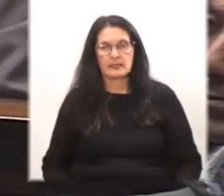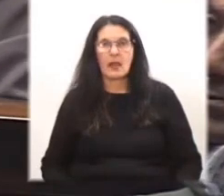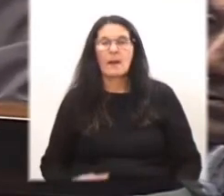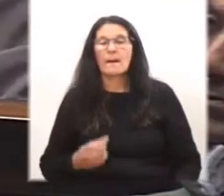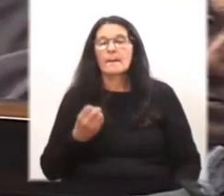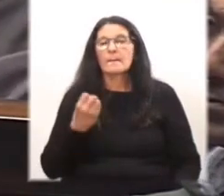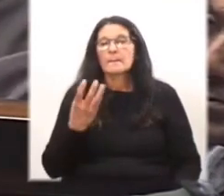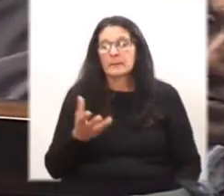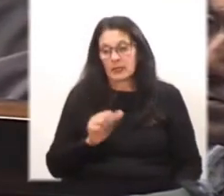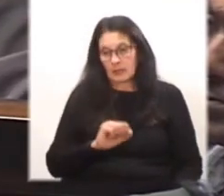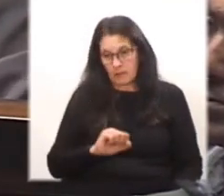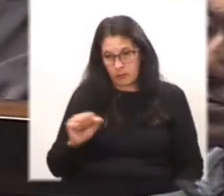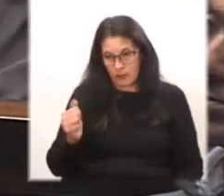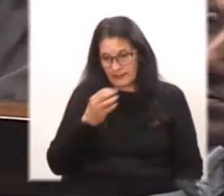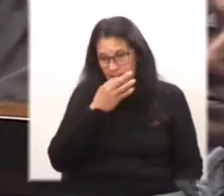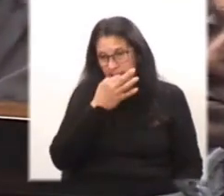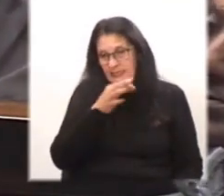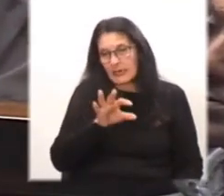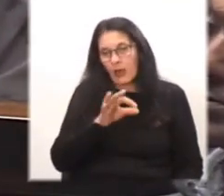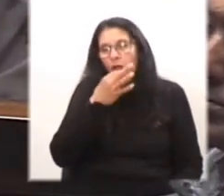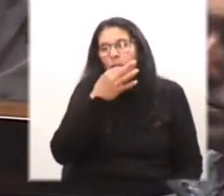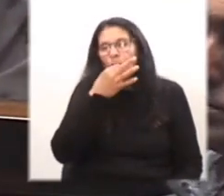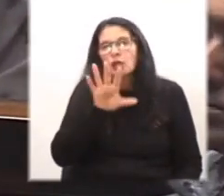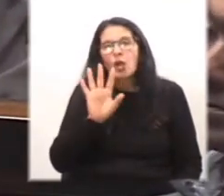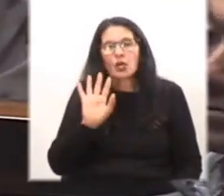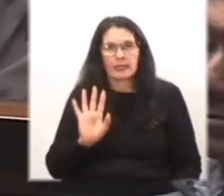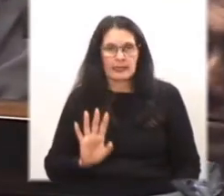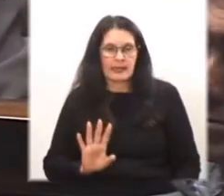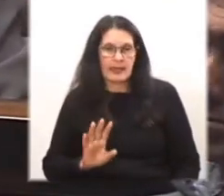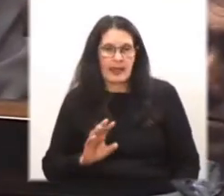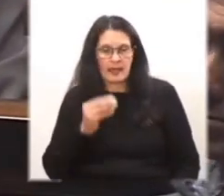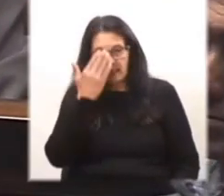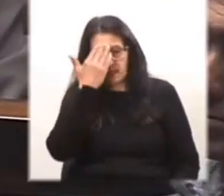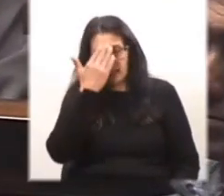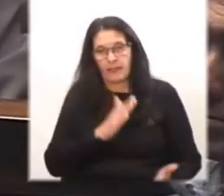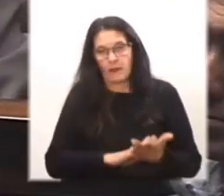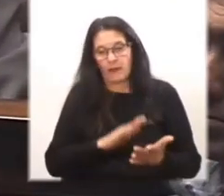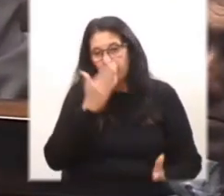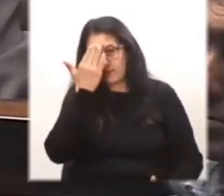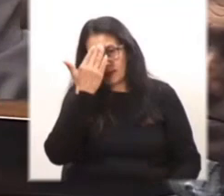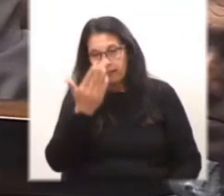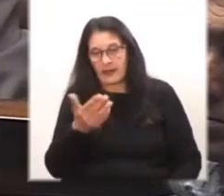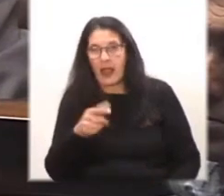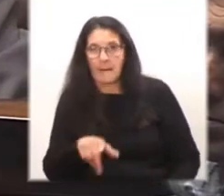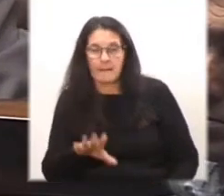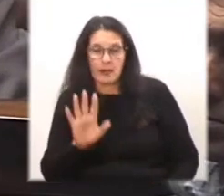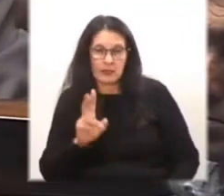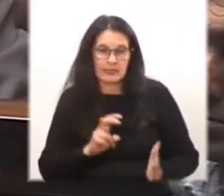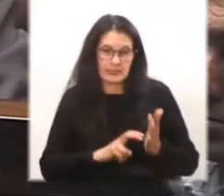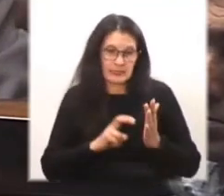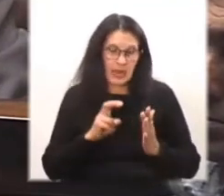Porque podrán decir lo que quieran de la gestión del Frente Amplio en Salto